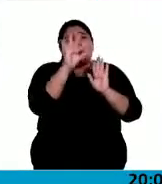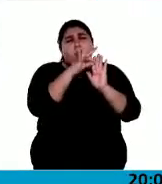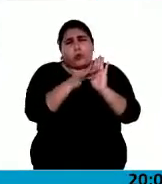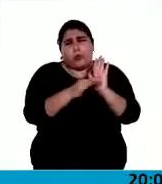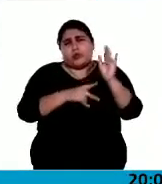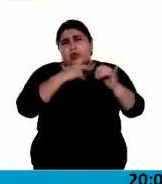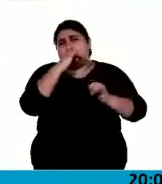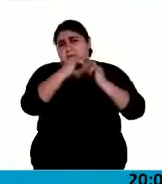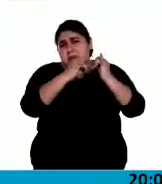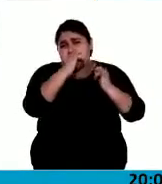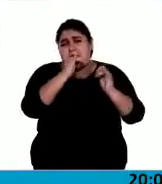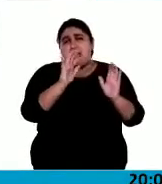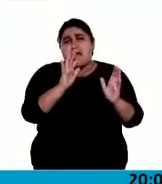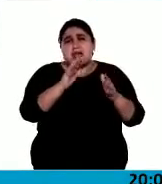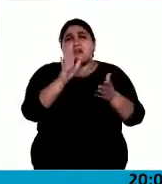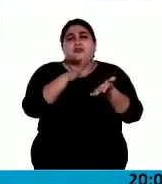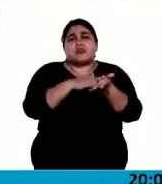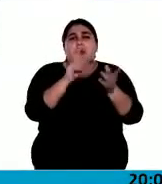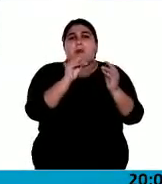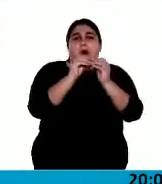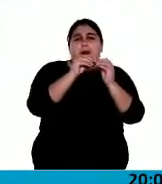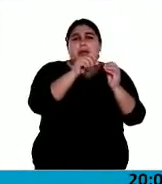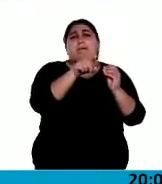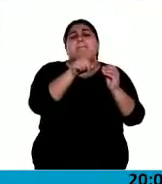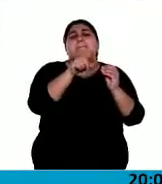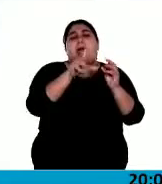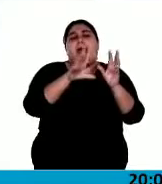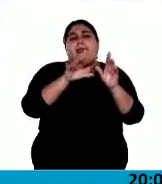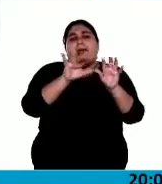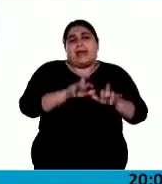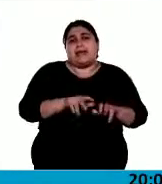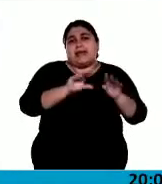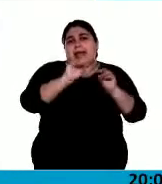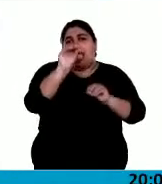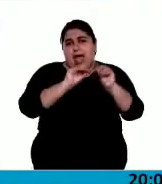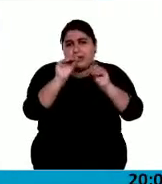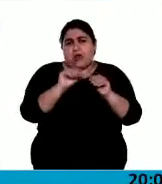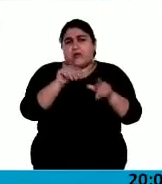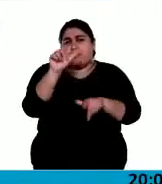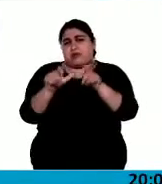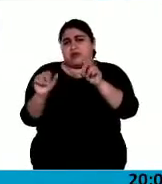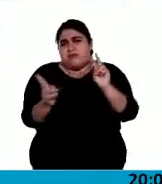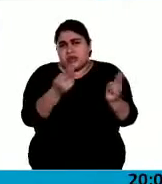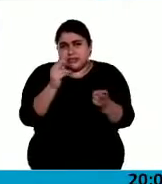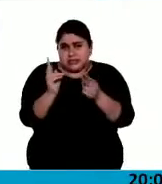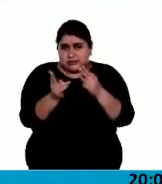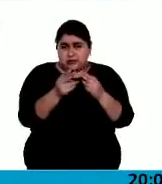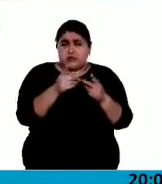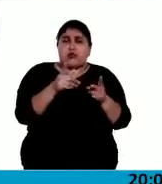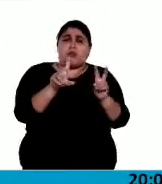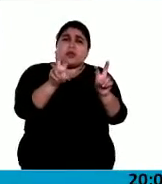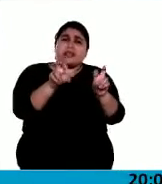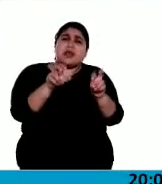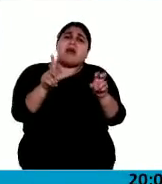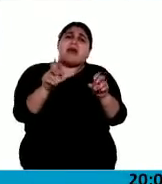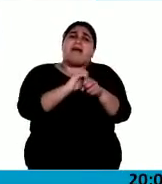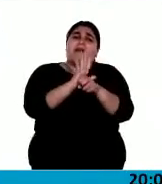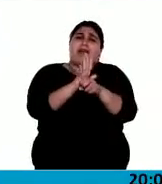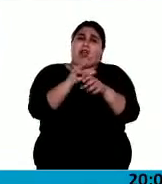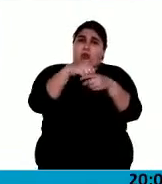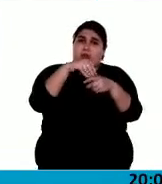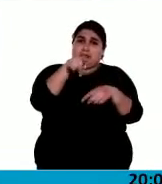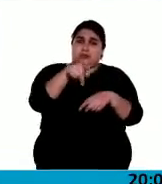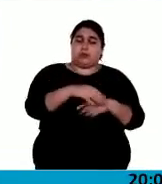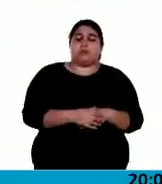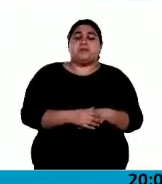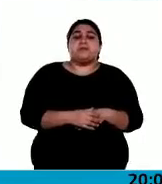a el problema justamente con la carga de los fallecidos vinculados con el COVID-19